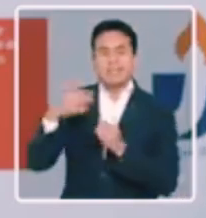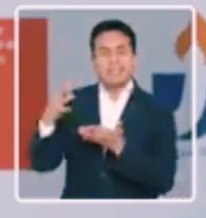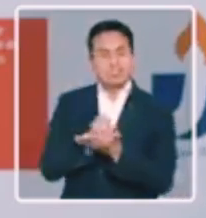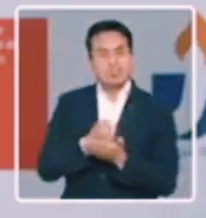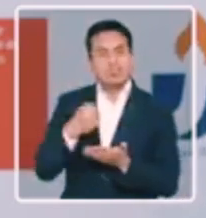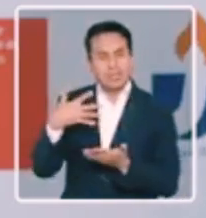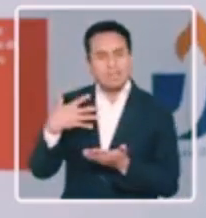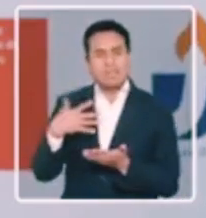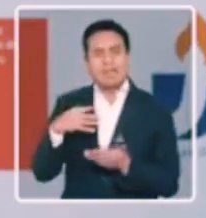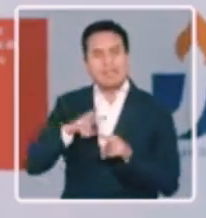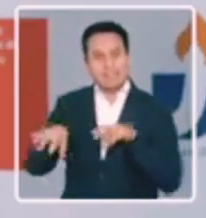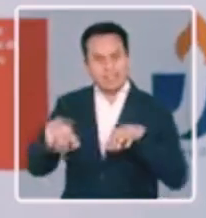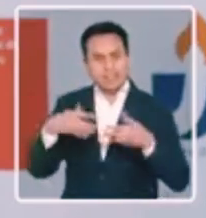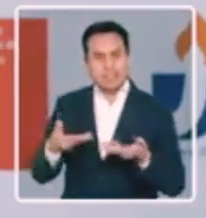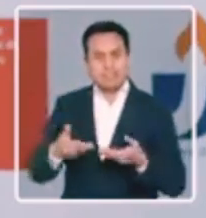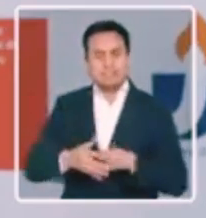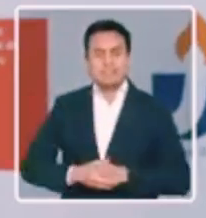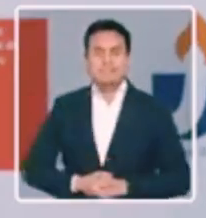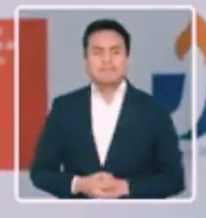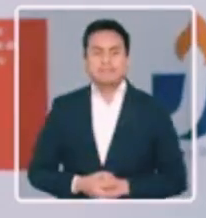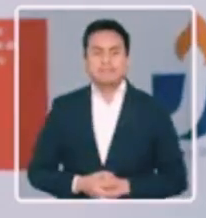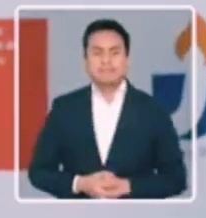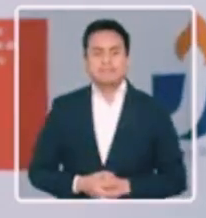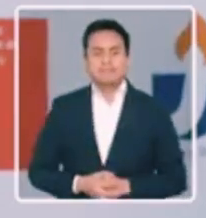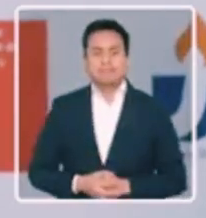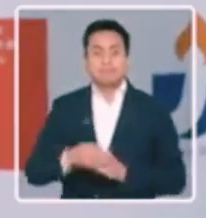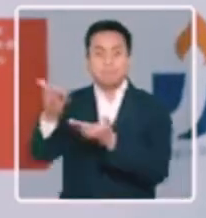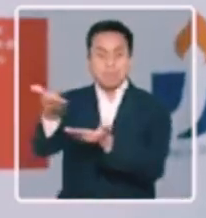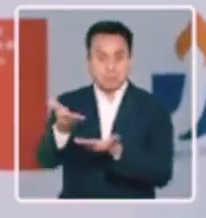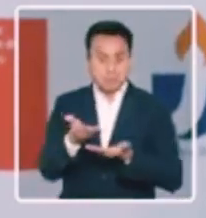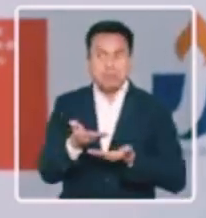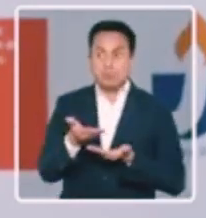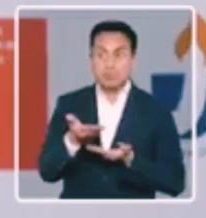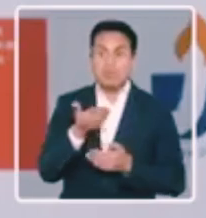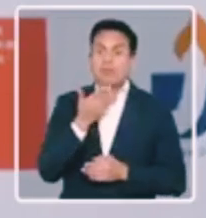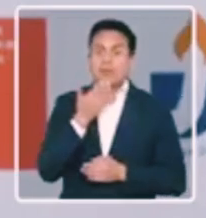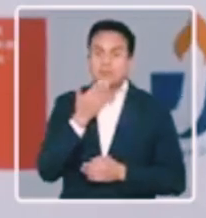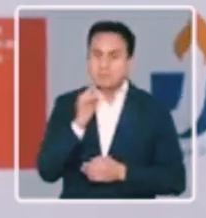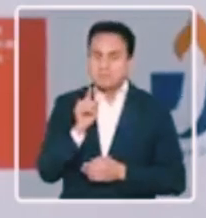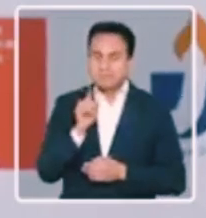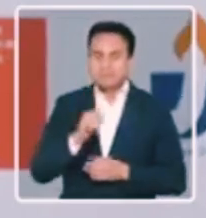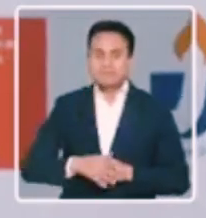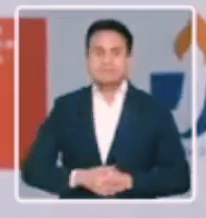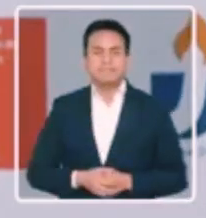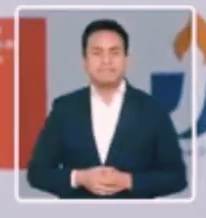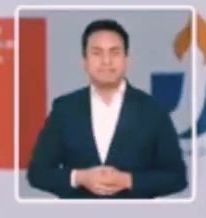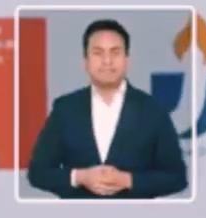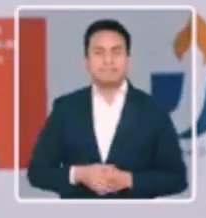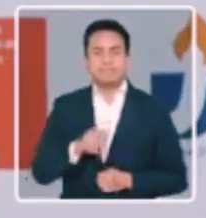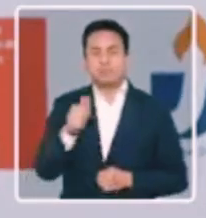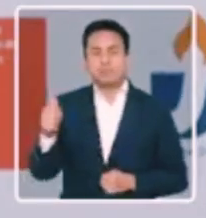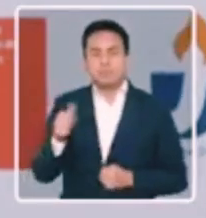que vale la pena hacer Estas actividades Los invito además a que todos